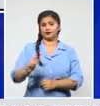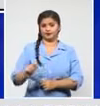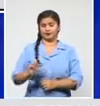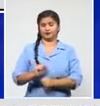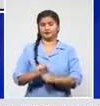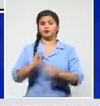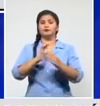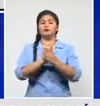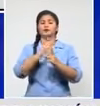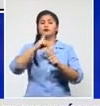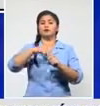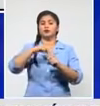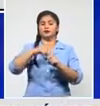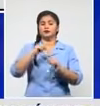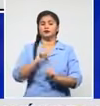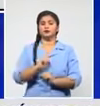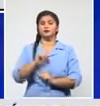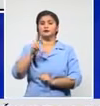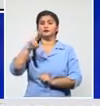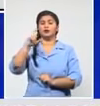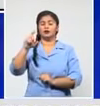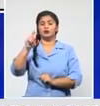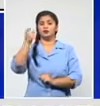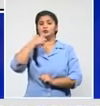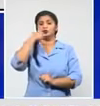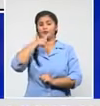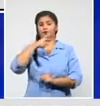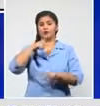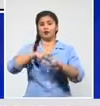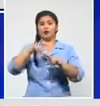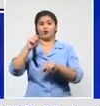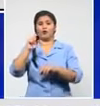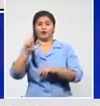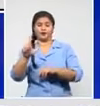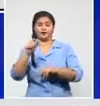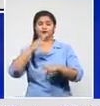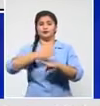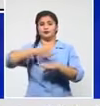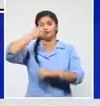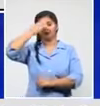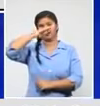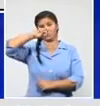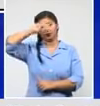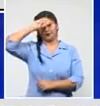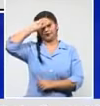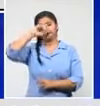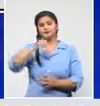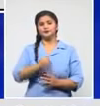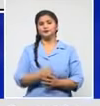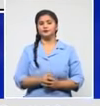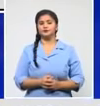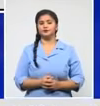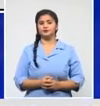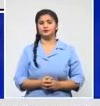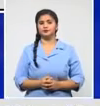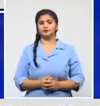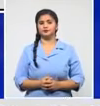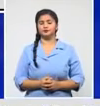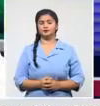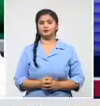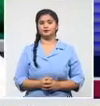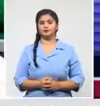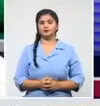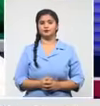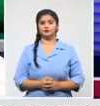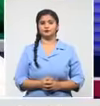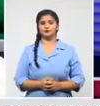Matanzas, Villa Clara, Ciego de Ávila, Holguín y Santiago de Cuba. Y también ahí podemos ver, en